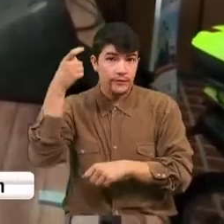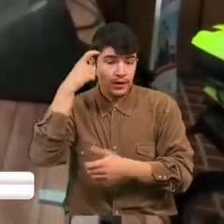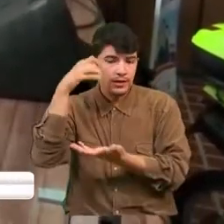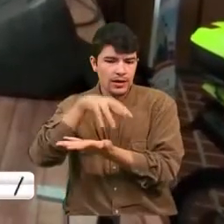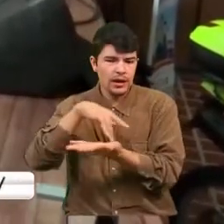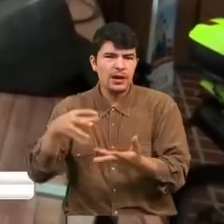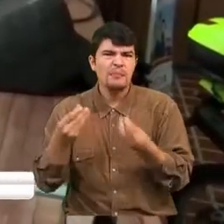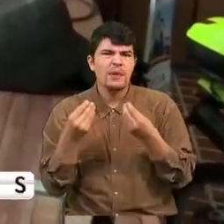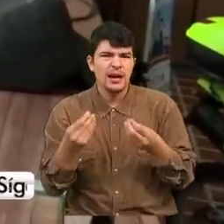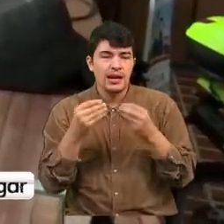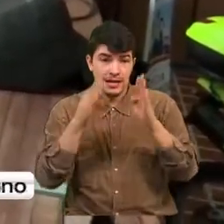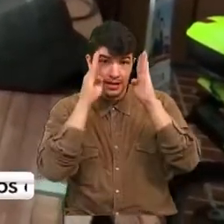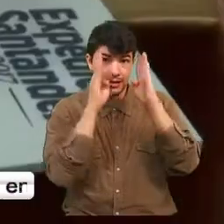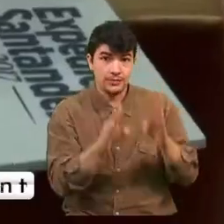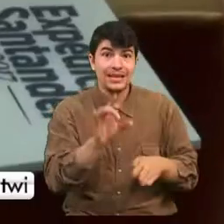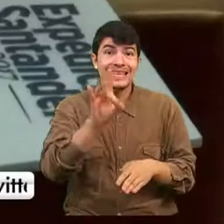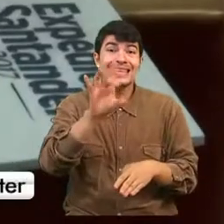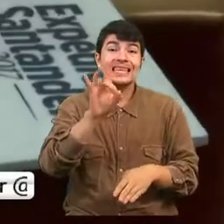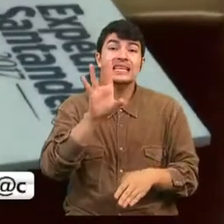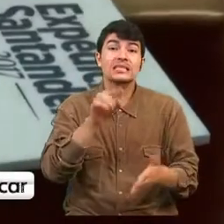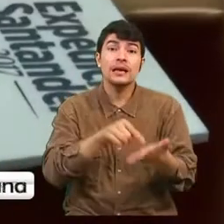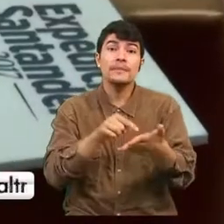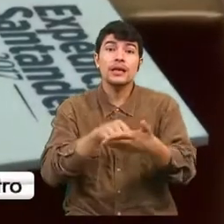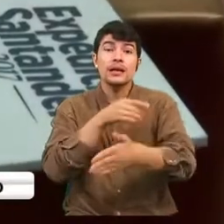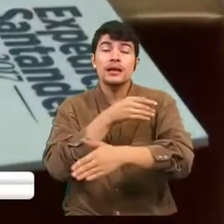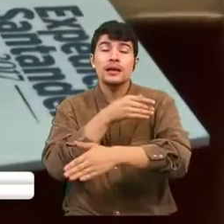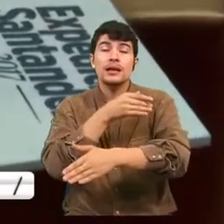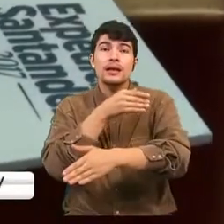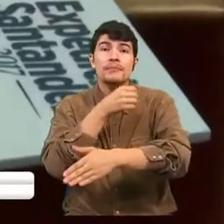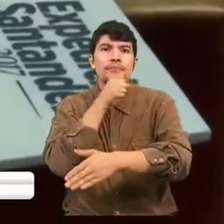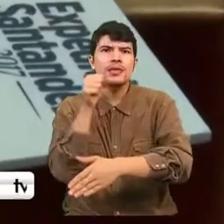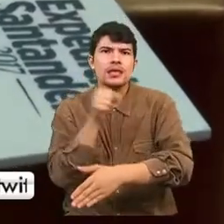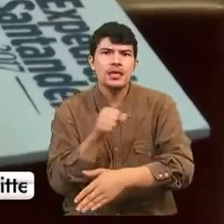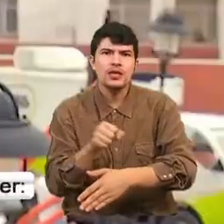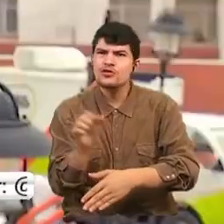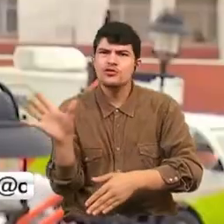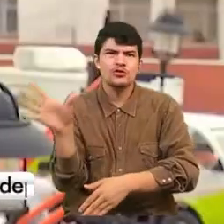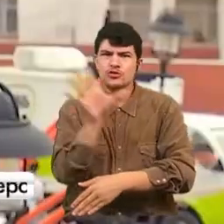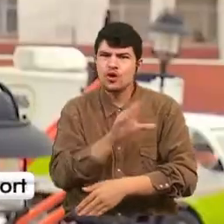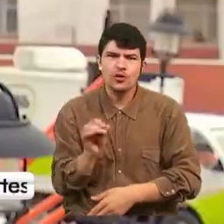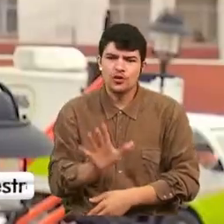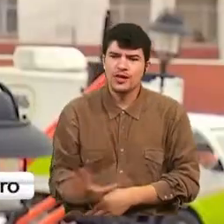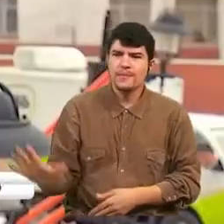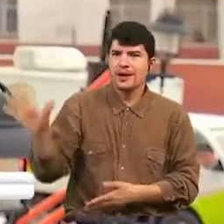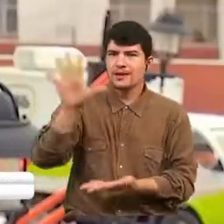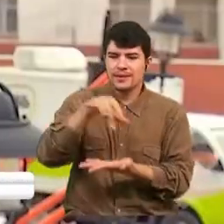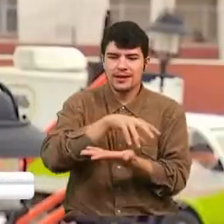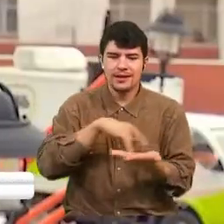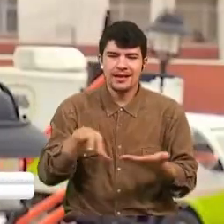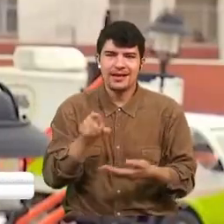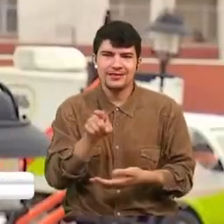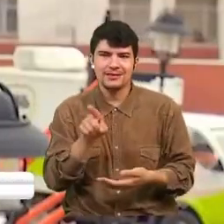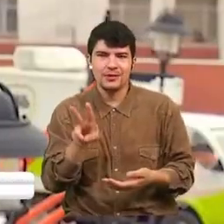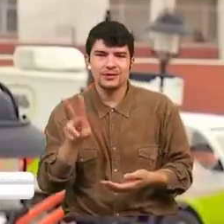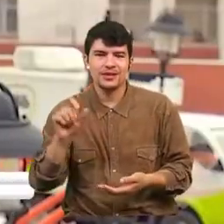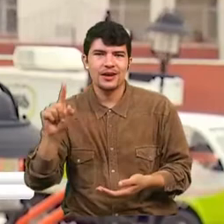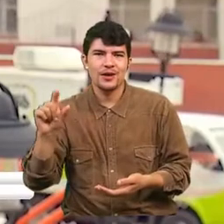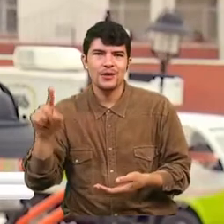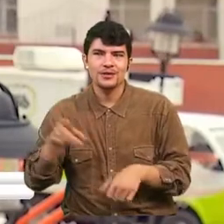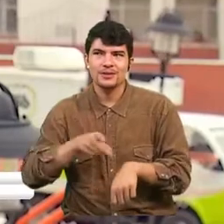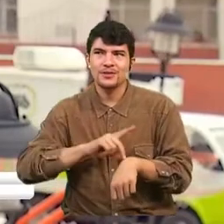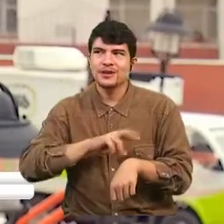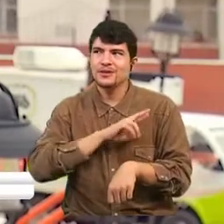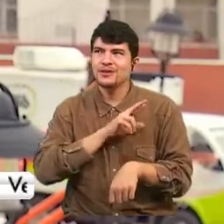para atender a más de 15.000 adultos en todo el departamento. Muy bien, cuando son las 12 del día y 11 minutos,